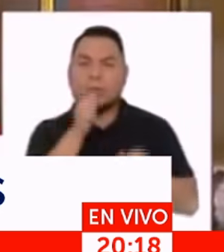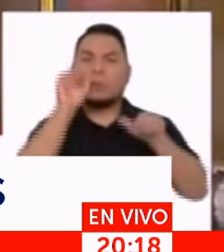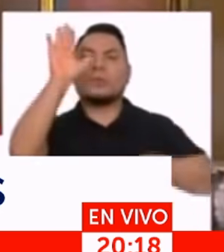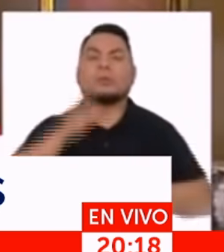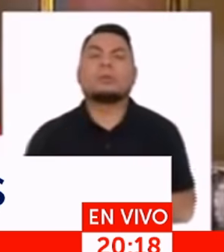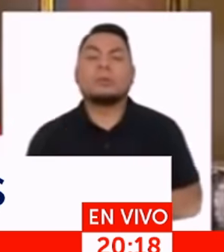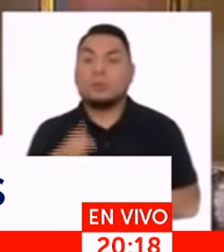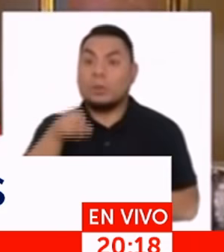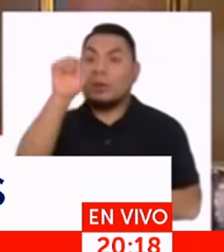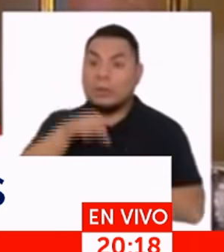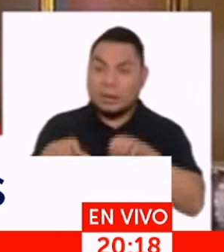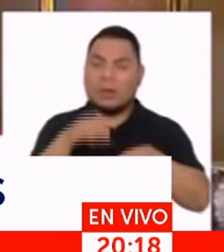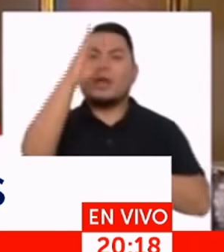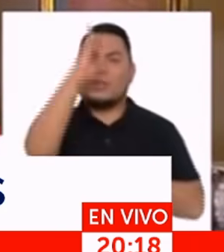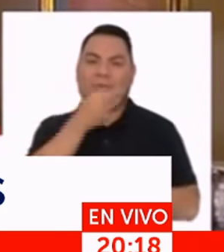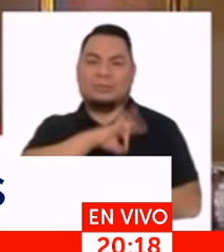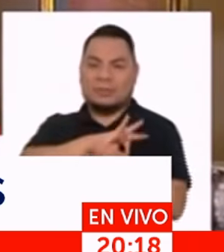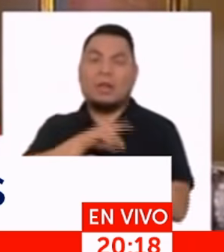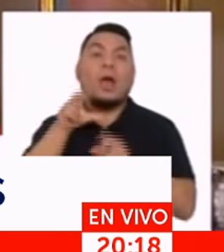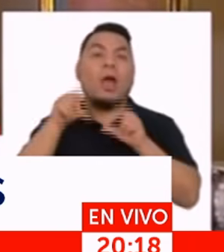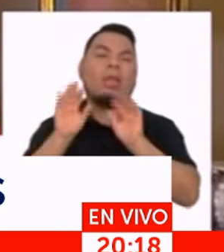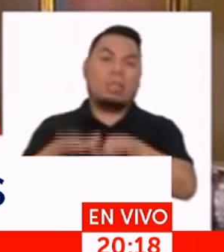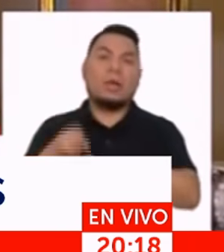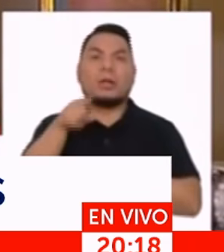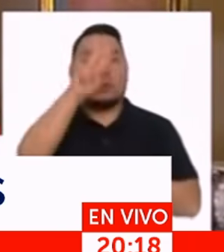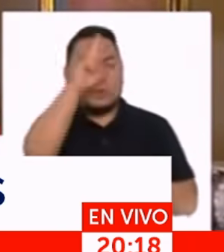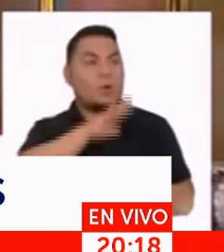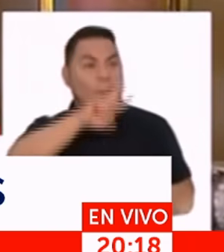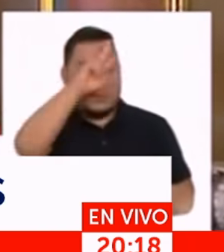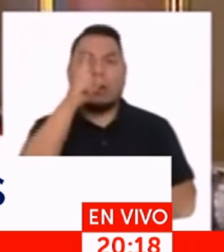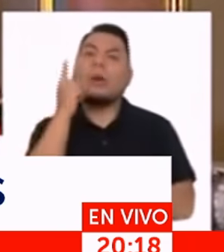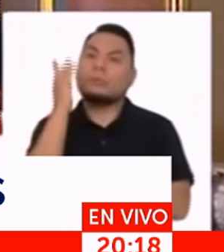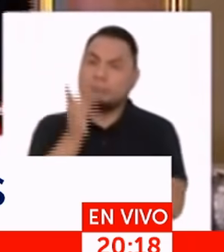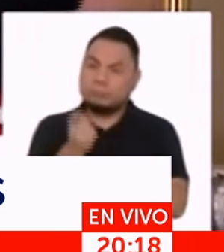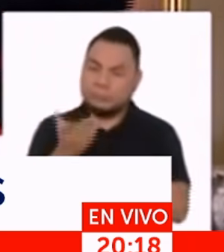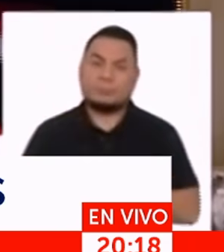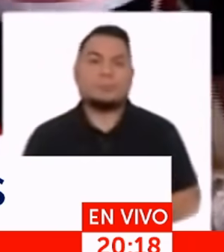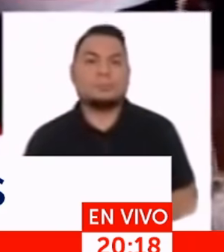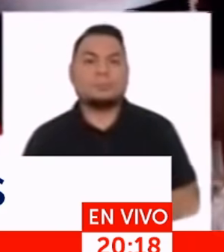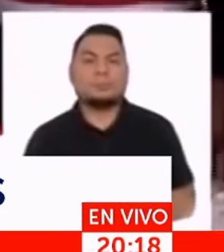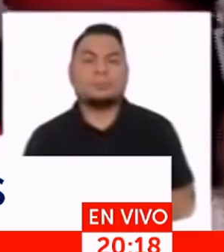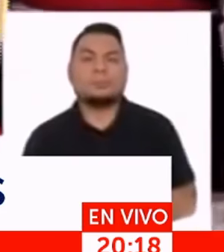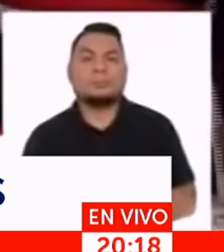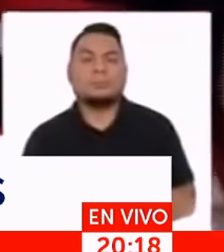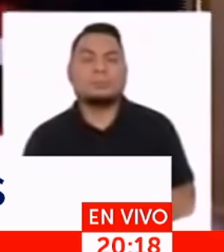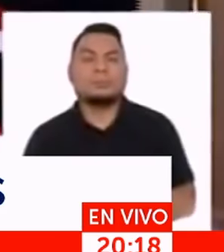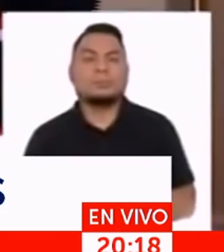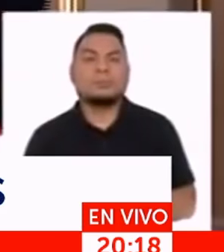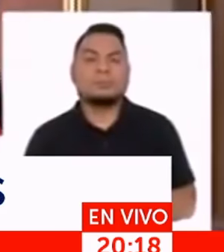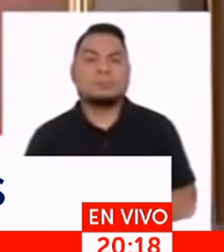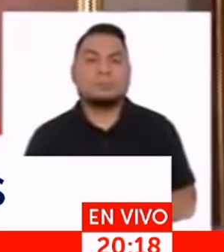juro. Si así lo hicieres, que Dios os premie. Y si no, él y la patria os lo demande. De esta manera, entonces, es